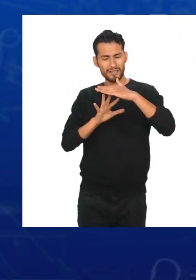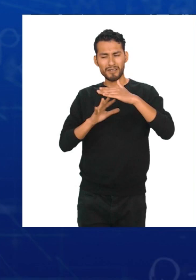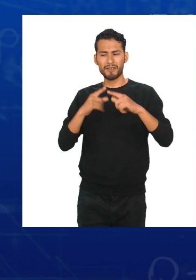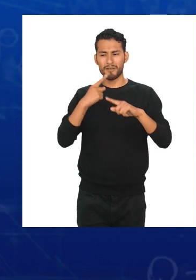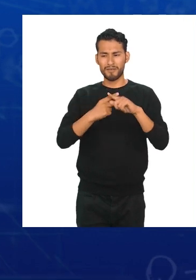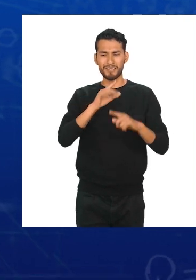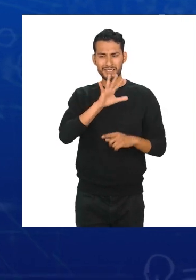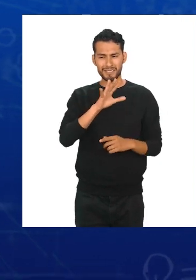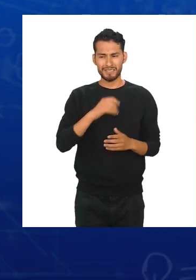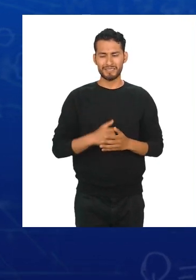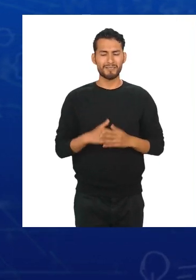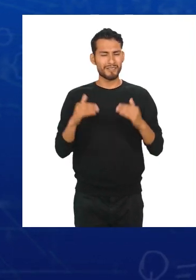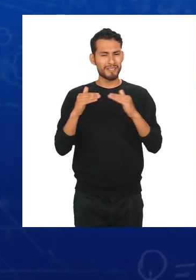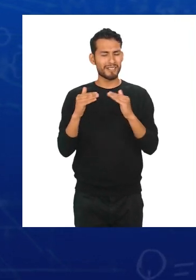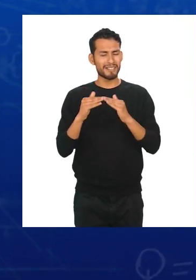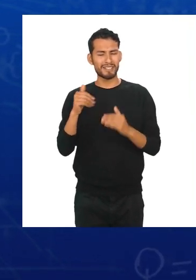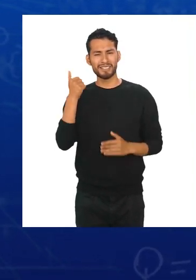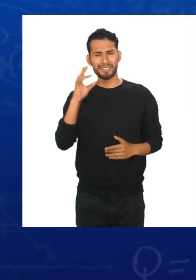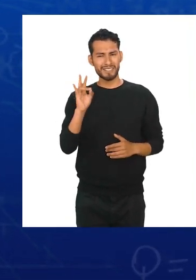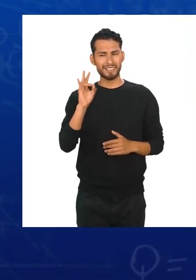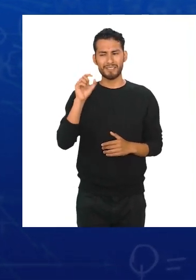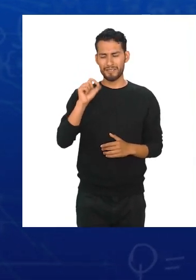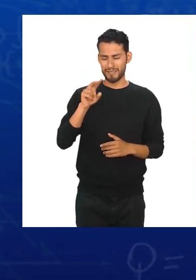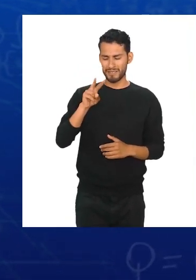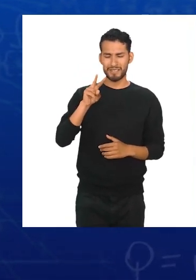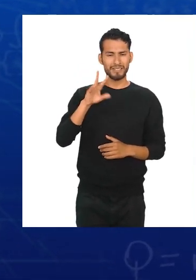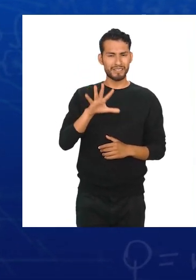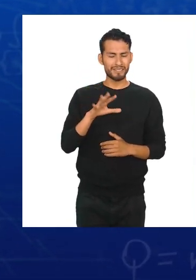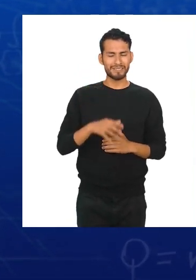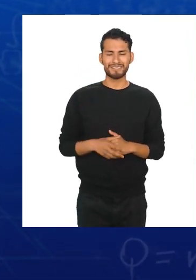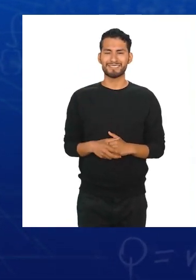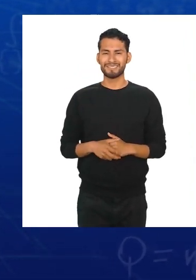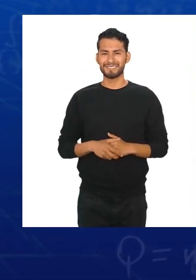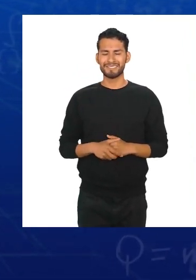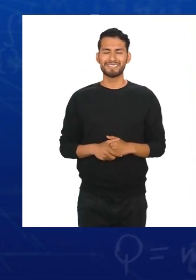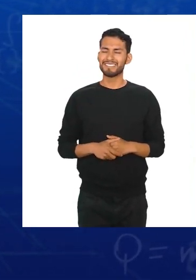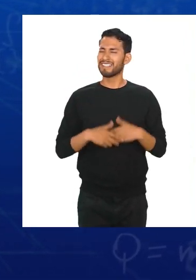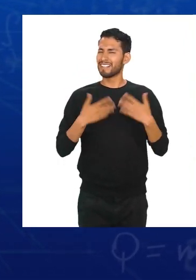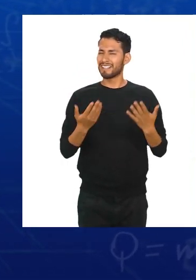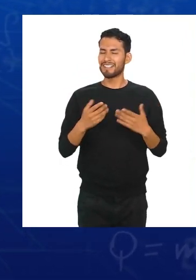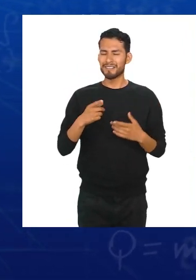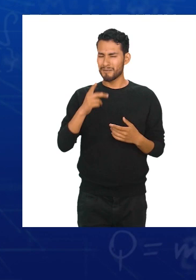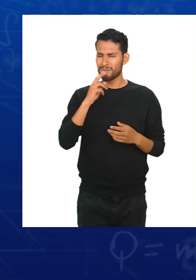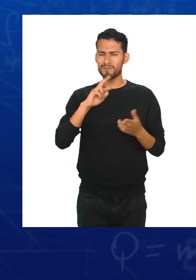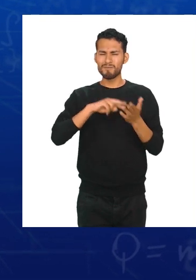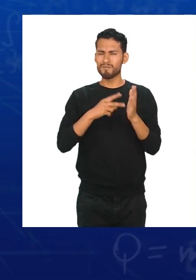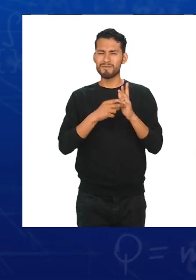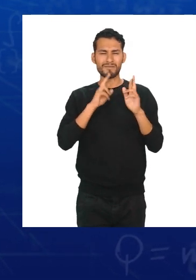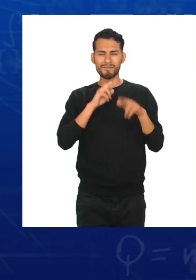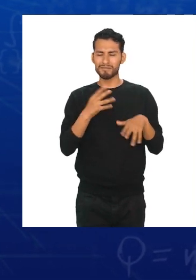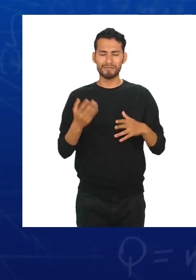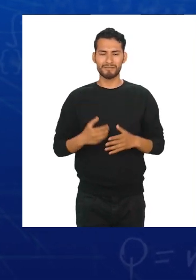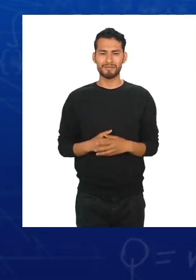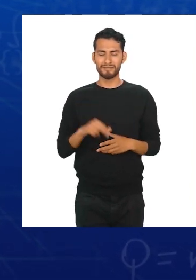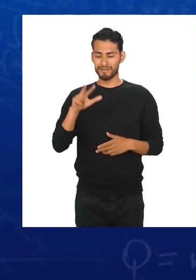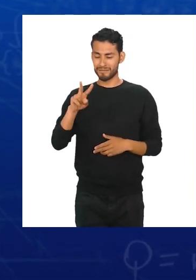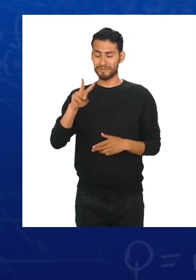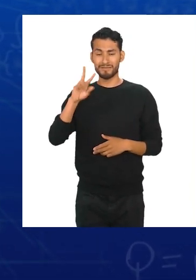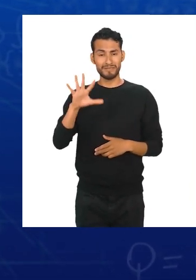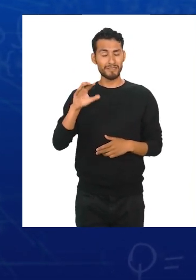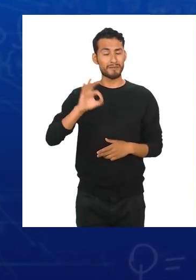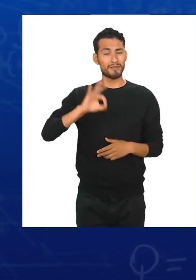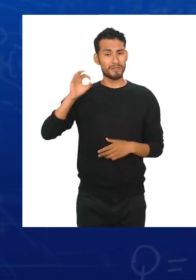3 sobre 5 por 5. Es igual a 17,25. Vamos con la interpretación.